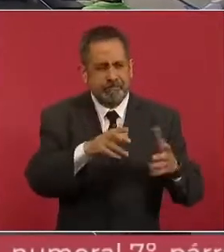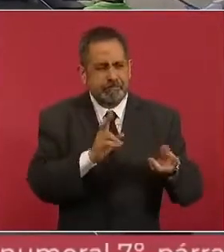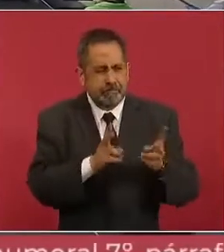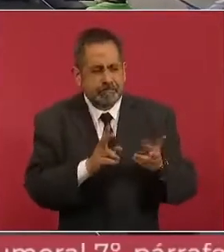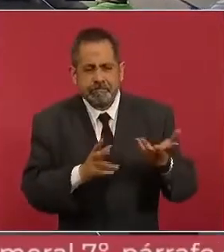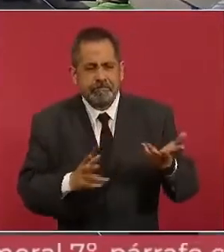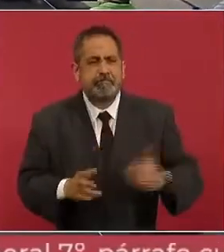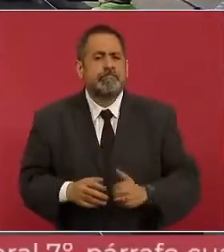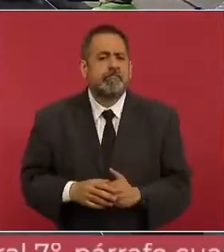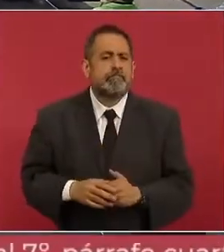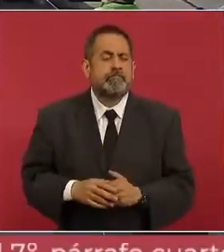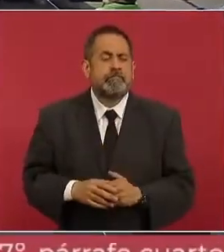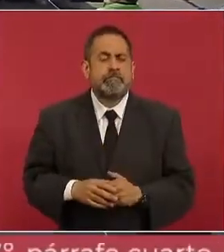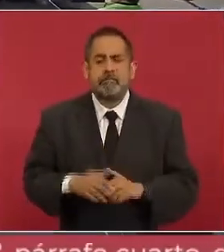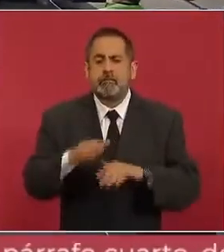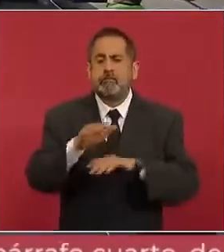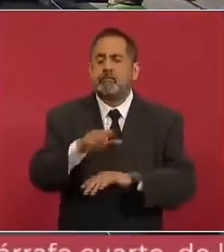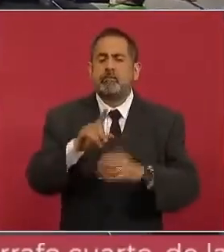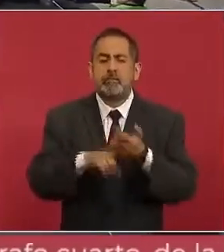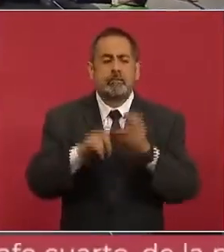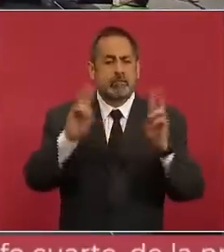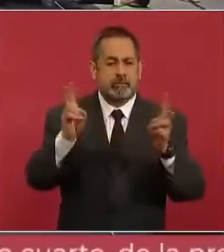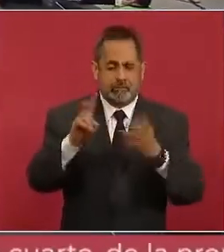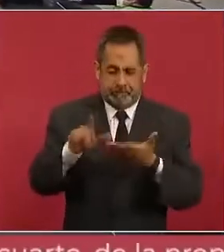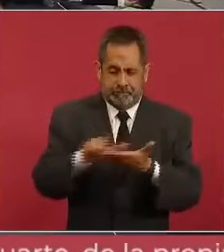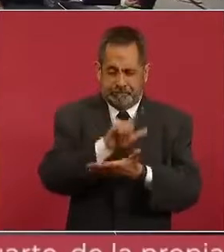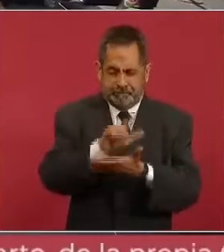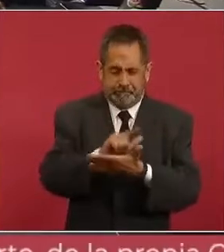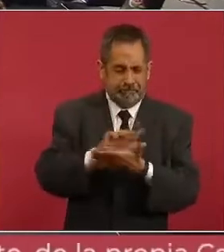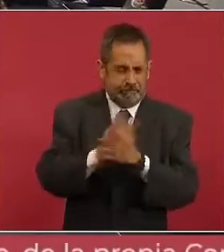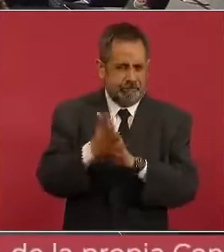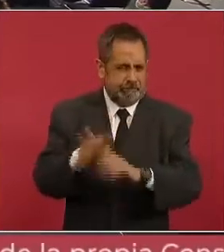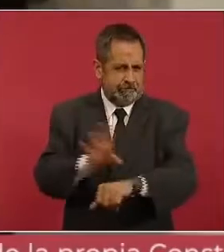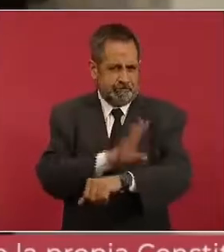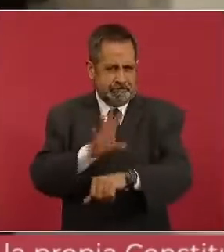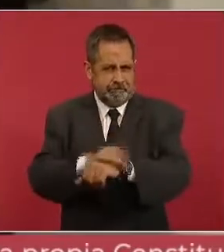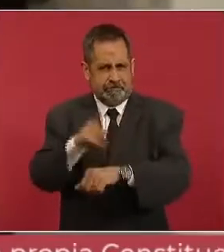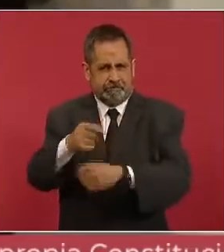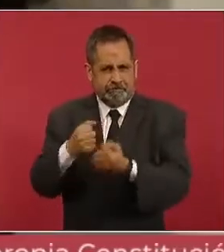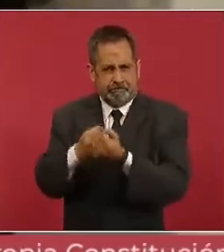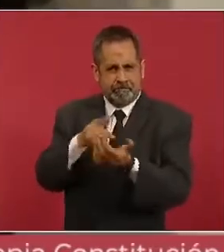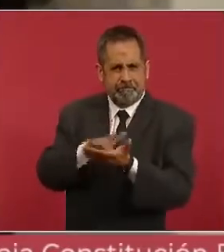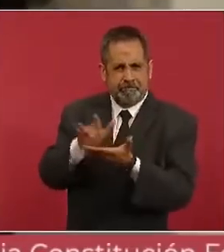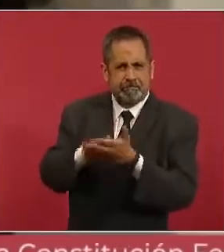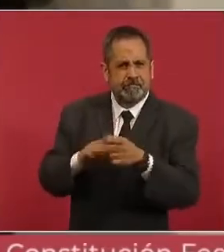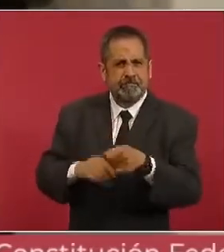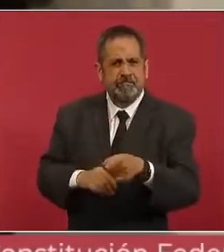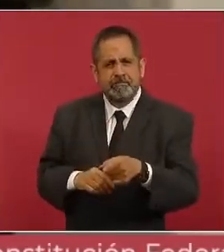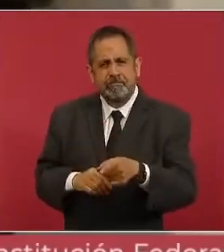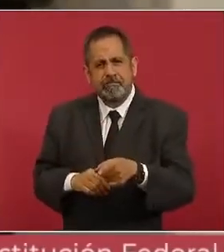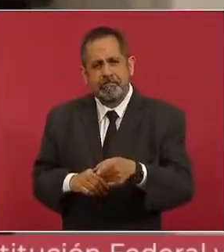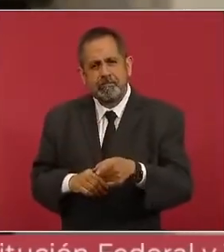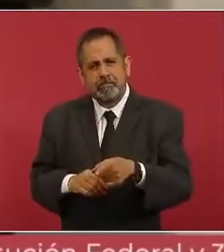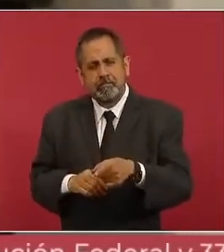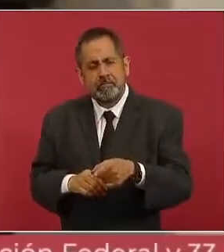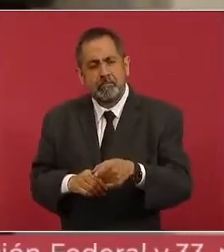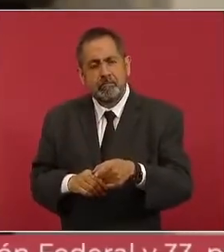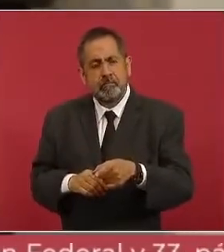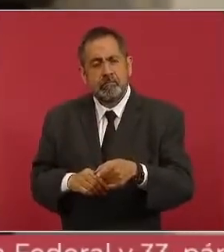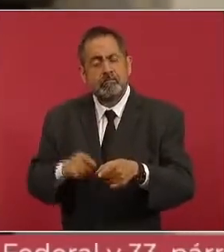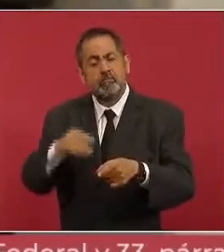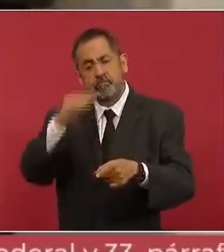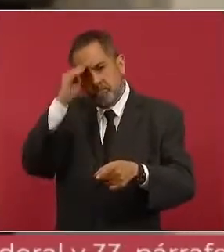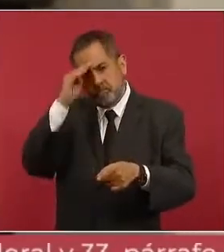Si específicamente en el tema de la reforma eléctrica que usted impulsa, dijo que